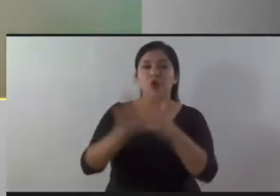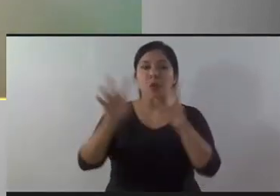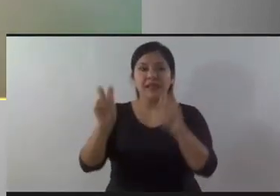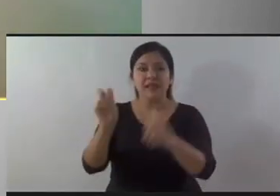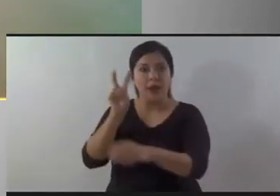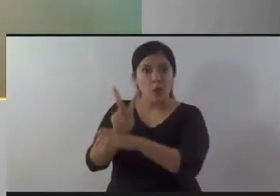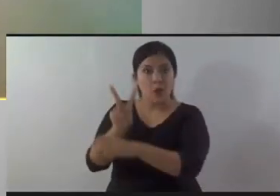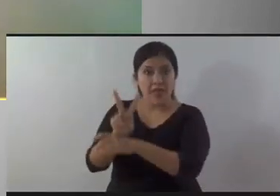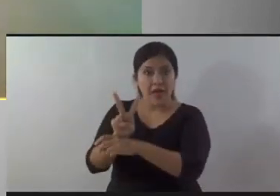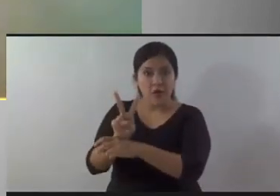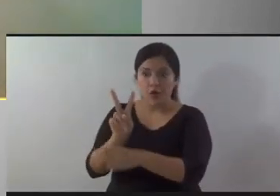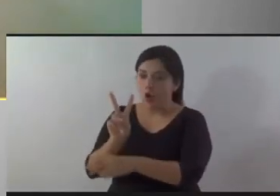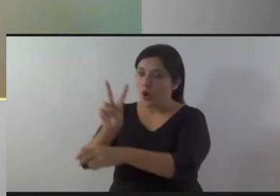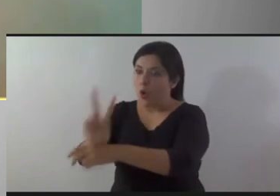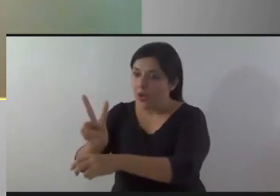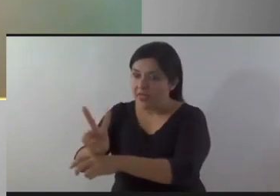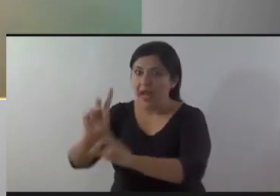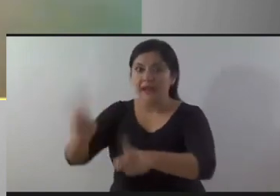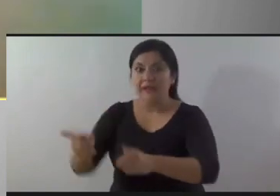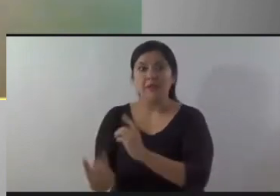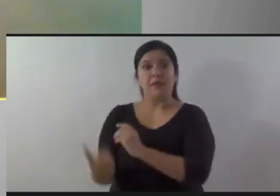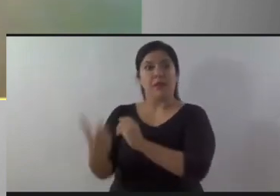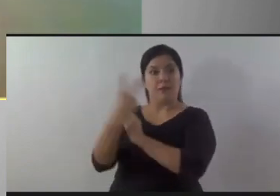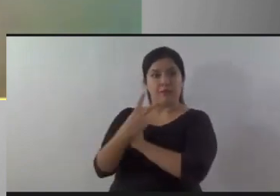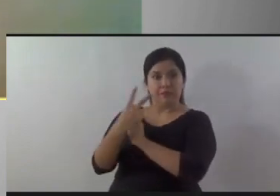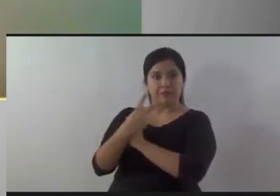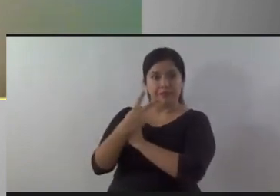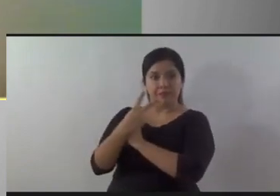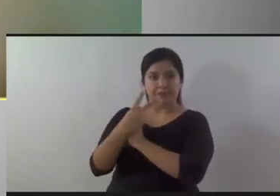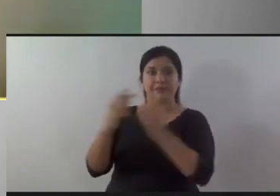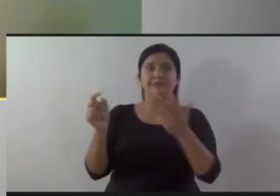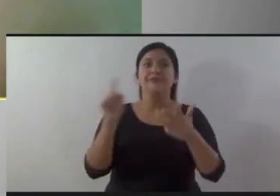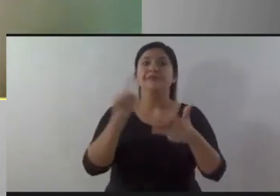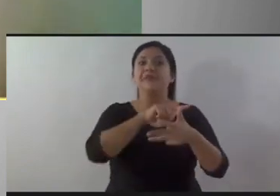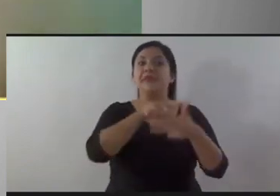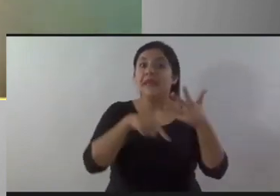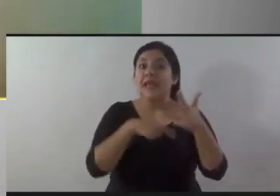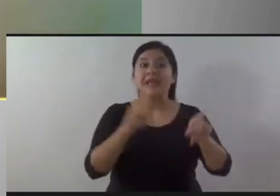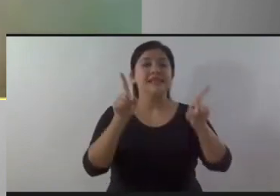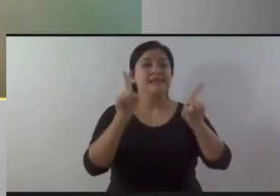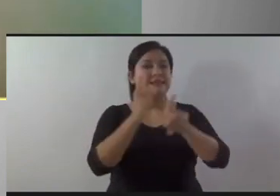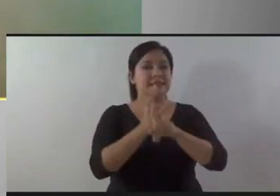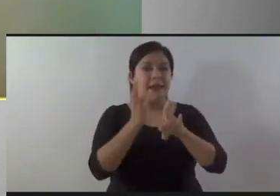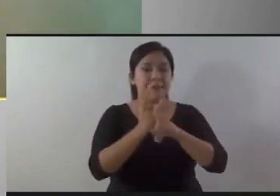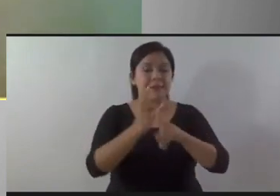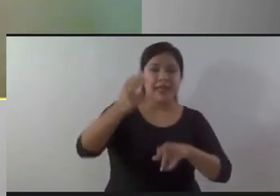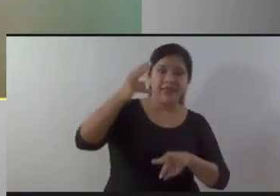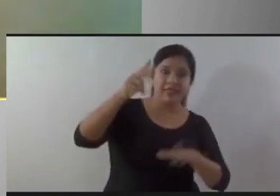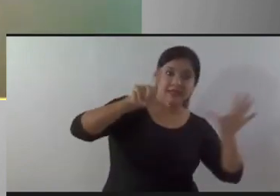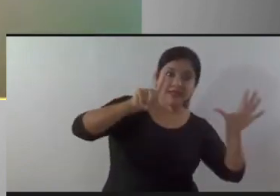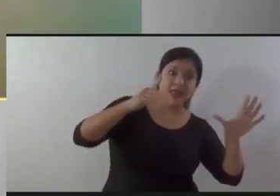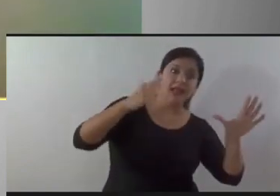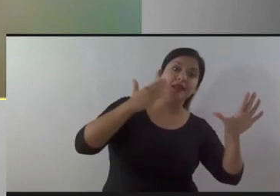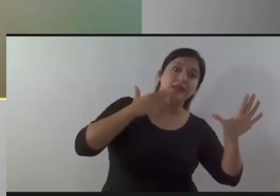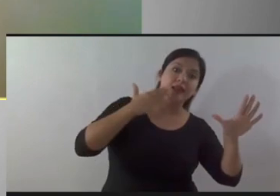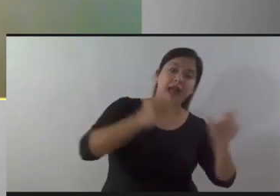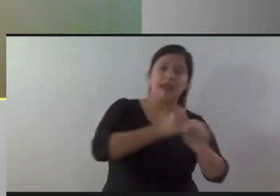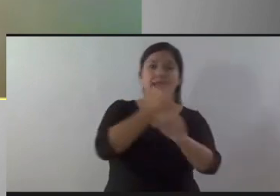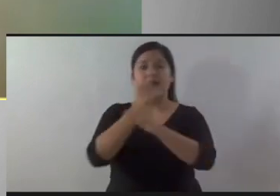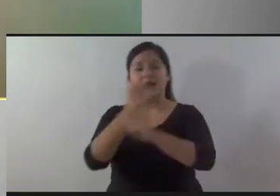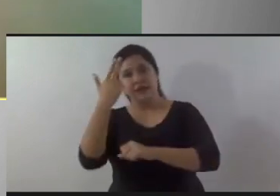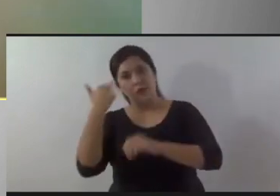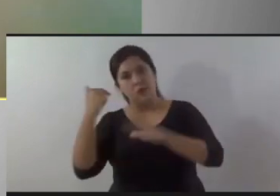Cuidados. Estos encuentros se van a dictar habitualmente de 19 a 21, son gratuitos, con certificado